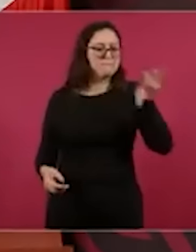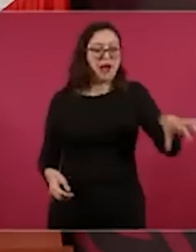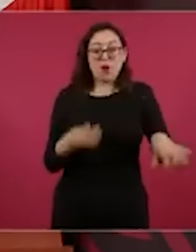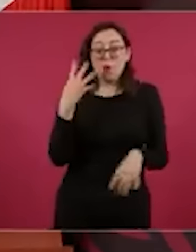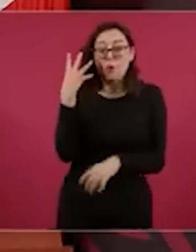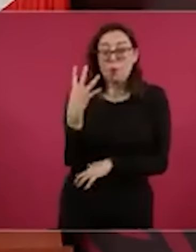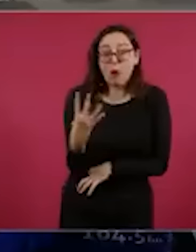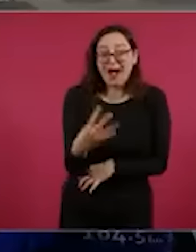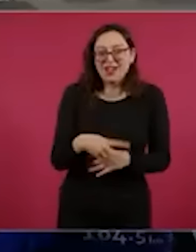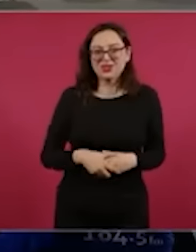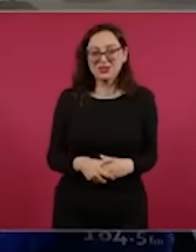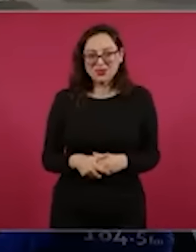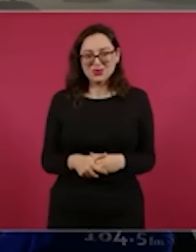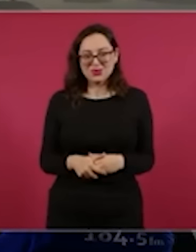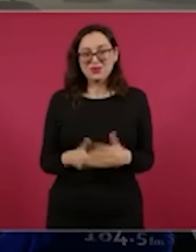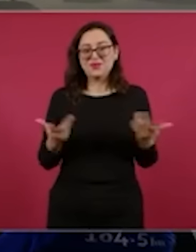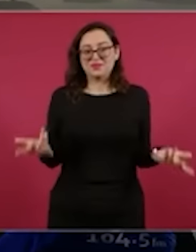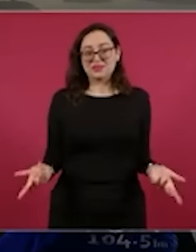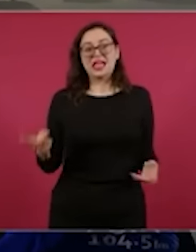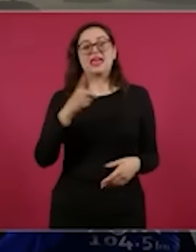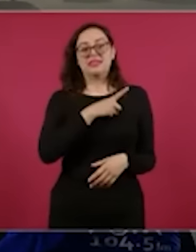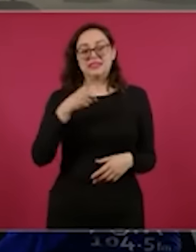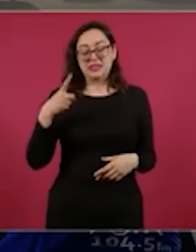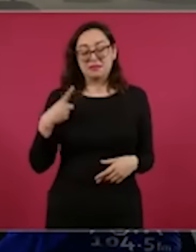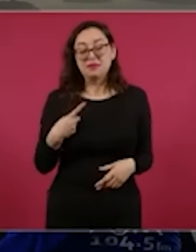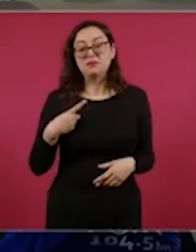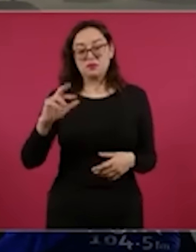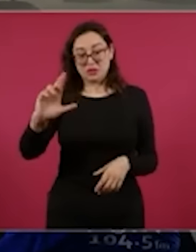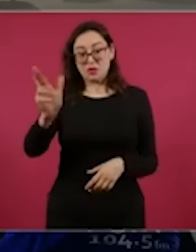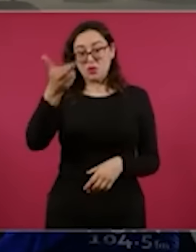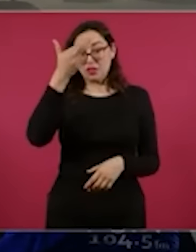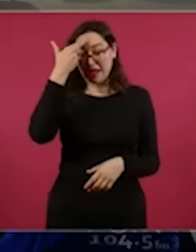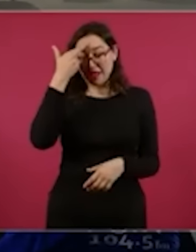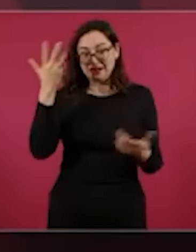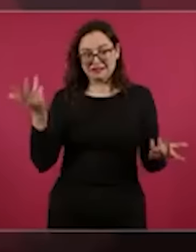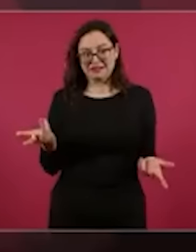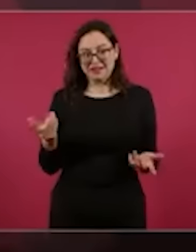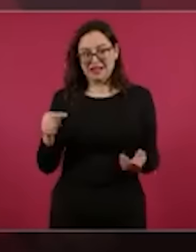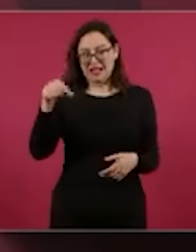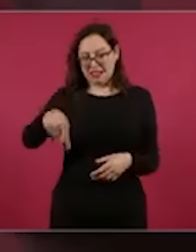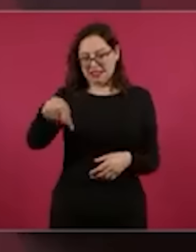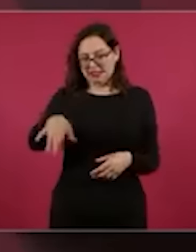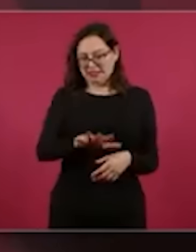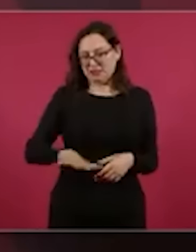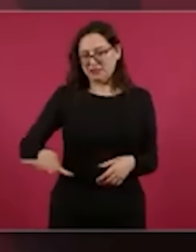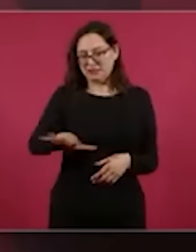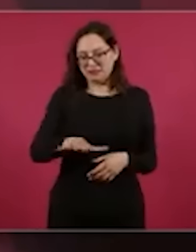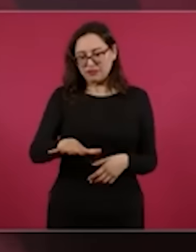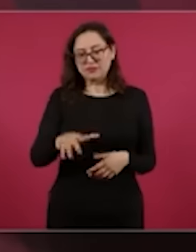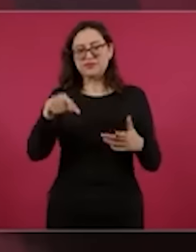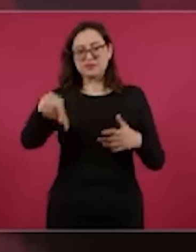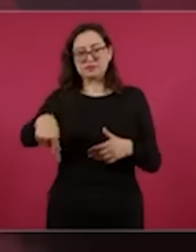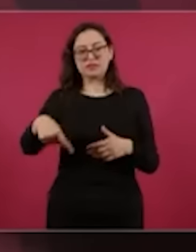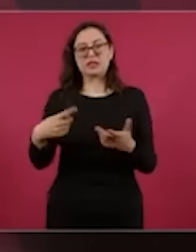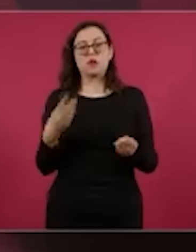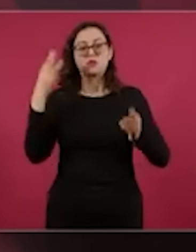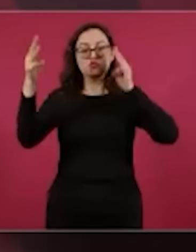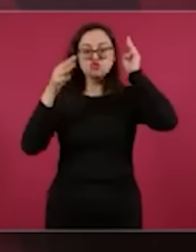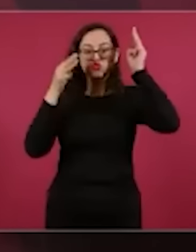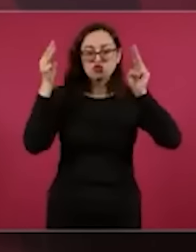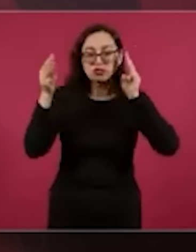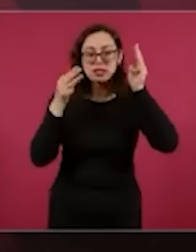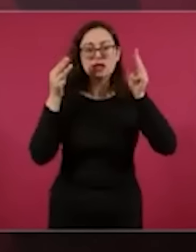Son 12 nodos culturales nuevos, además de los que ya existían, los museos, las